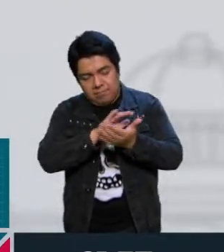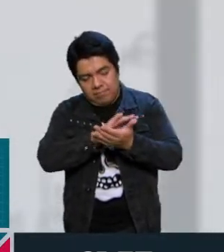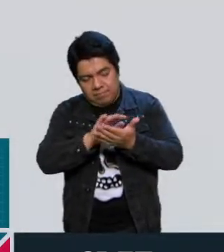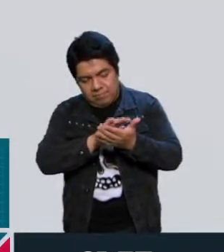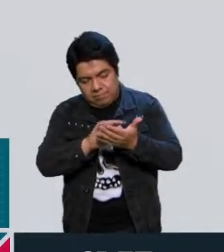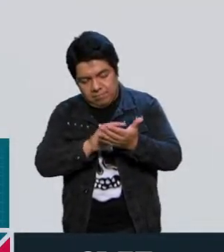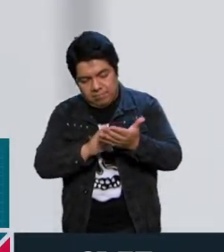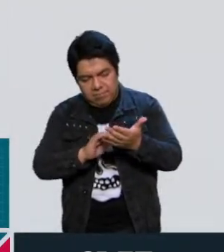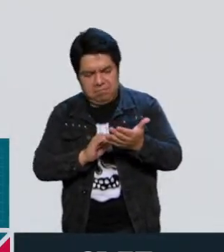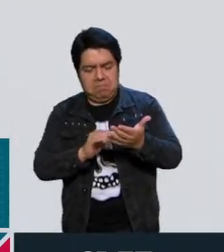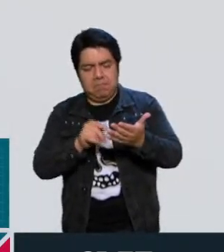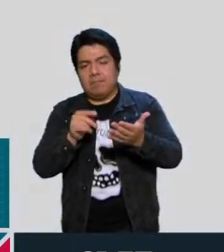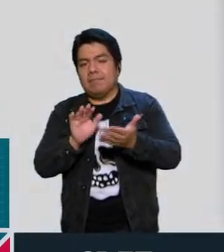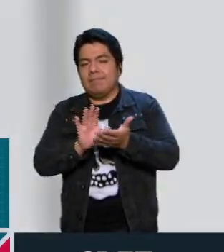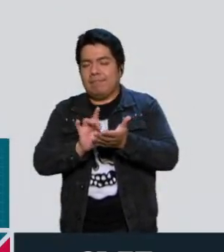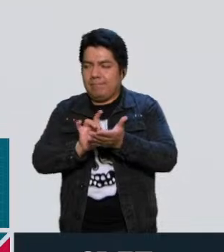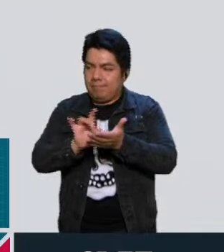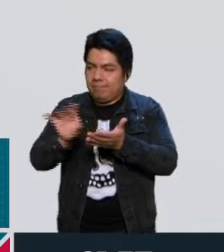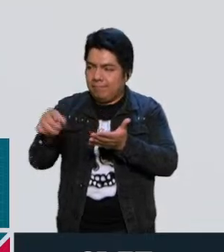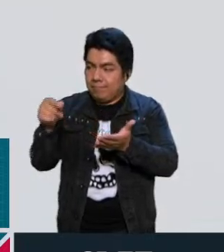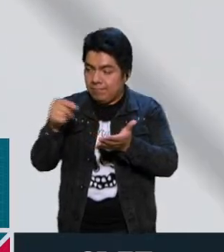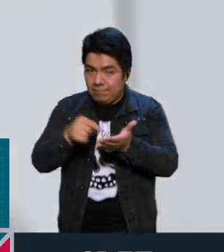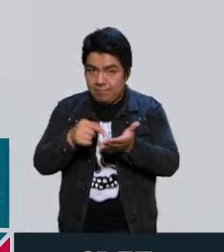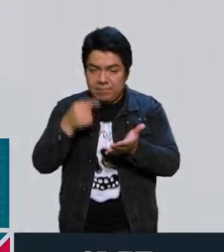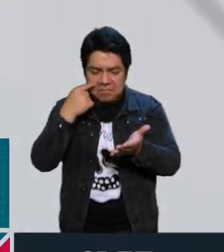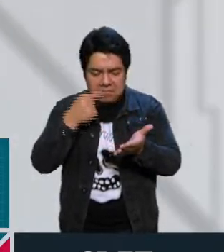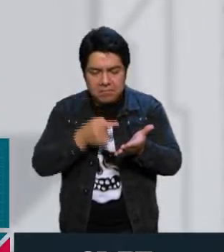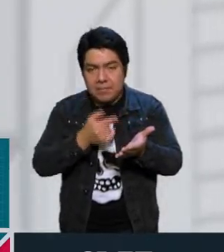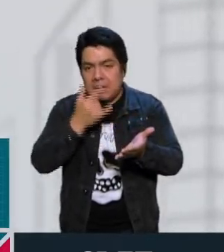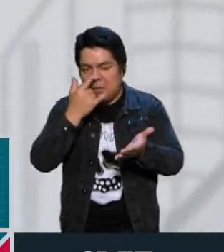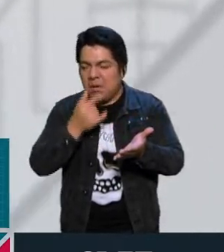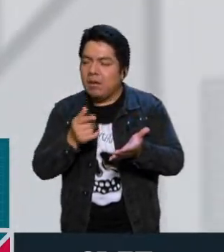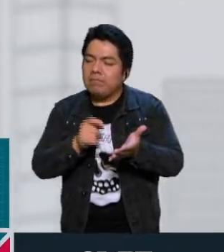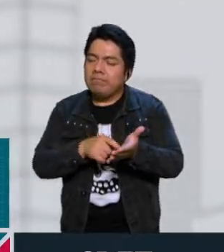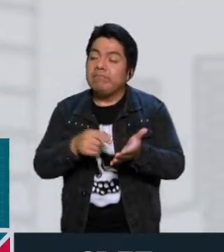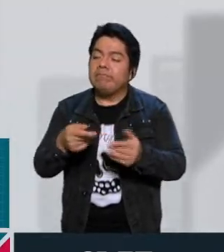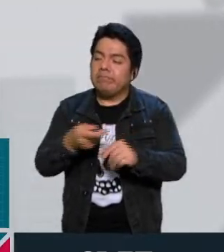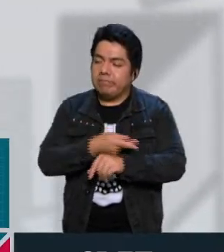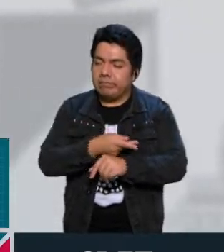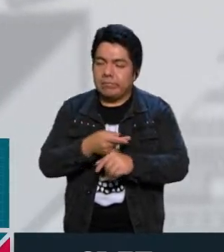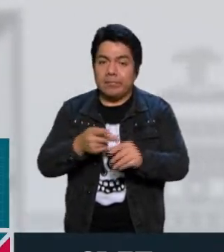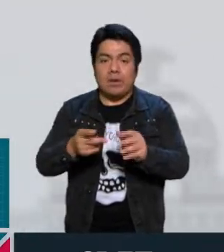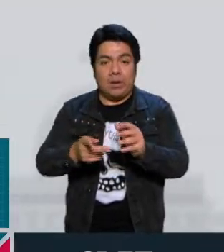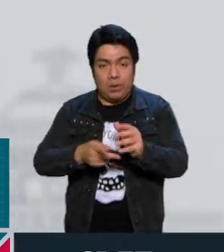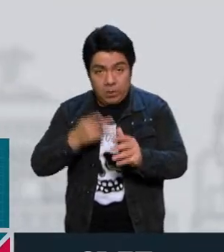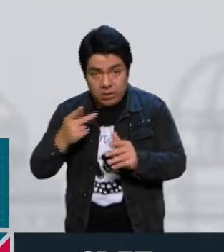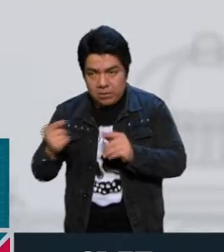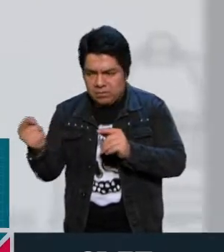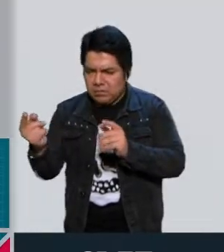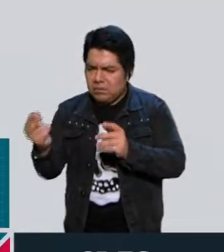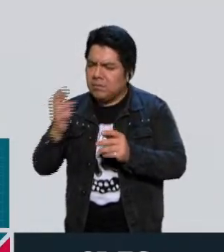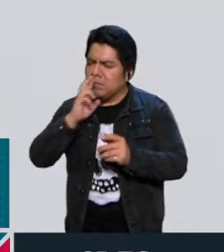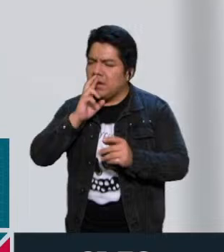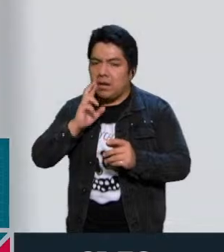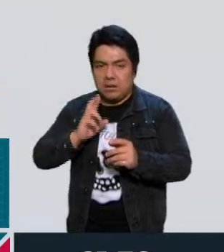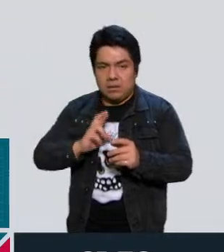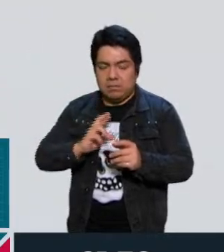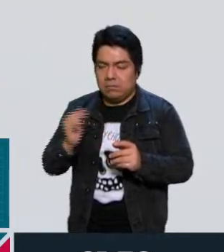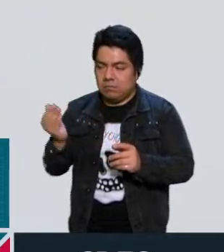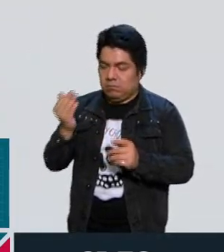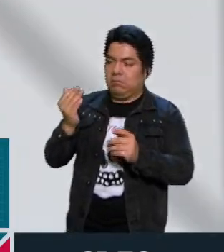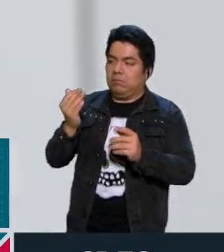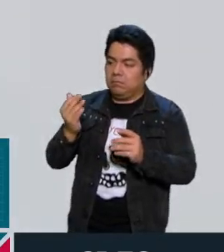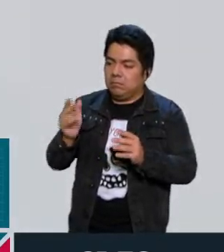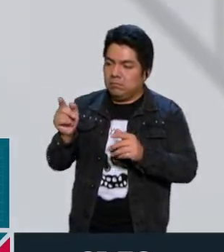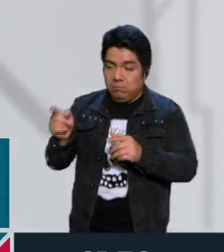un extrañamiento y posteriormente, si revira y revira confrontativo, México de acuerdo